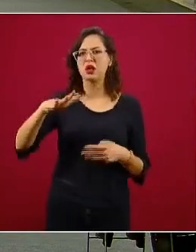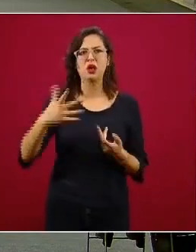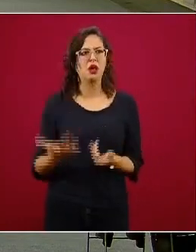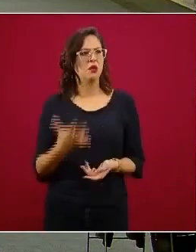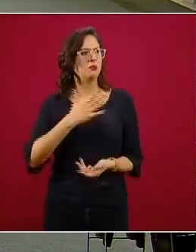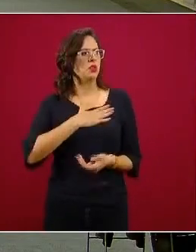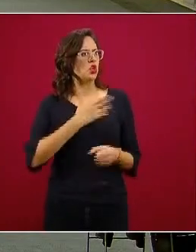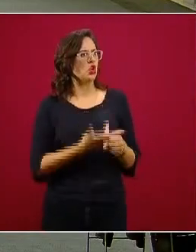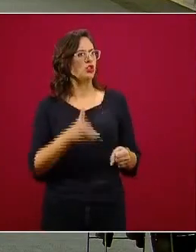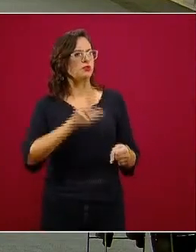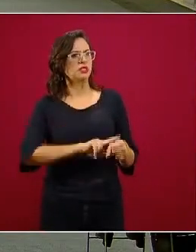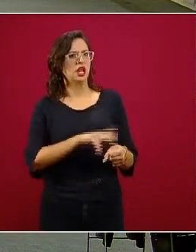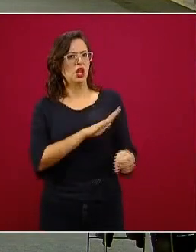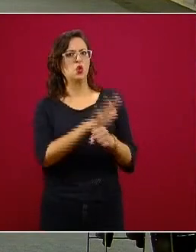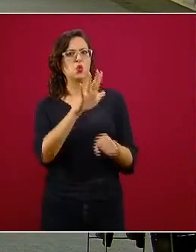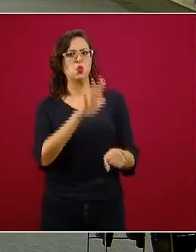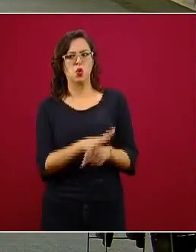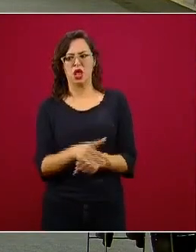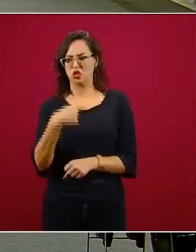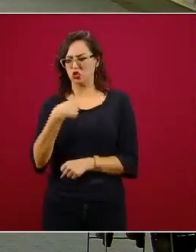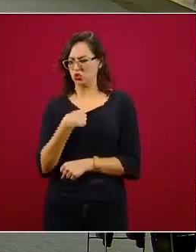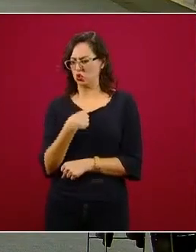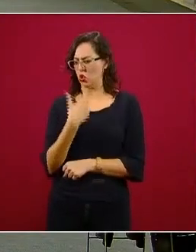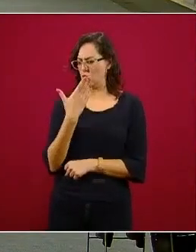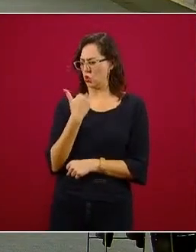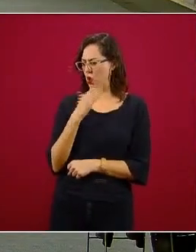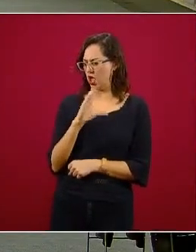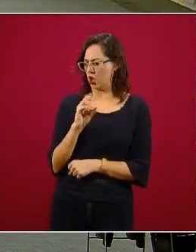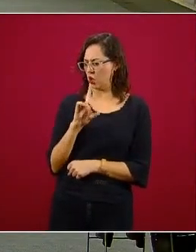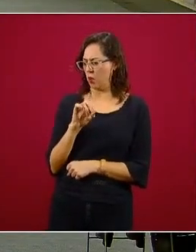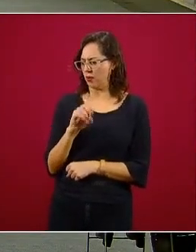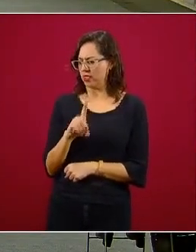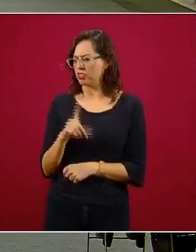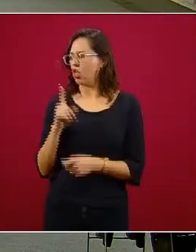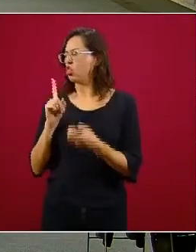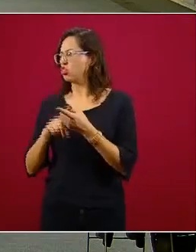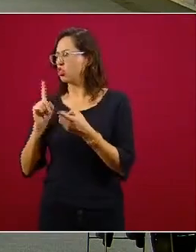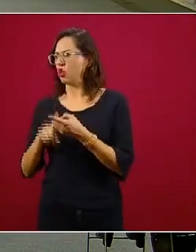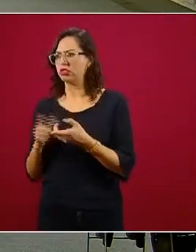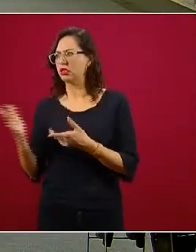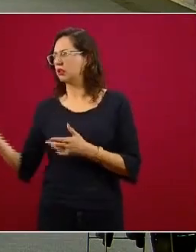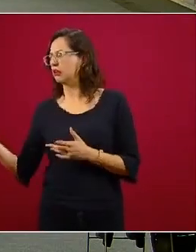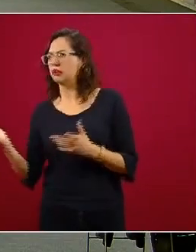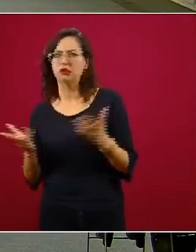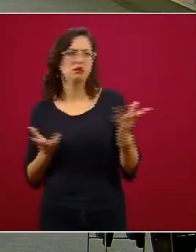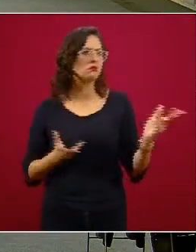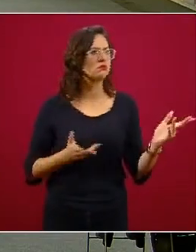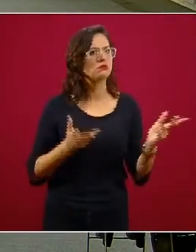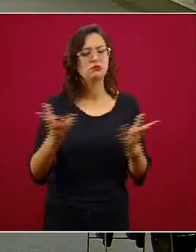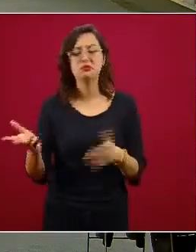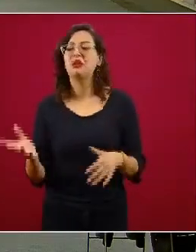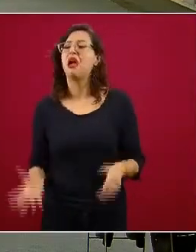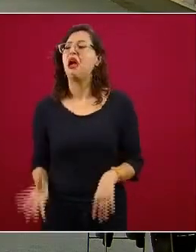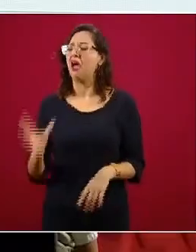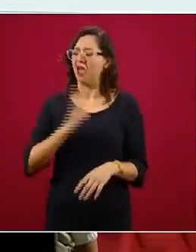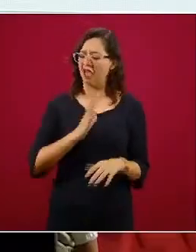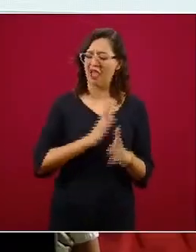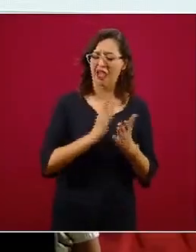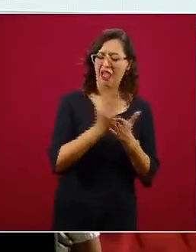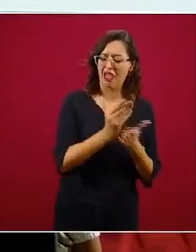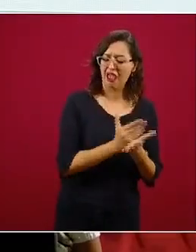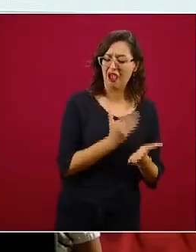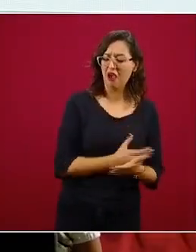centro de salud me toca? Y si no tengo COVID, ¿a dónde puedo ir? Toda esta parte que a pesar de lineamientos,